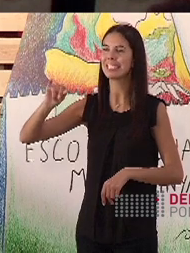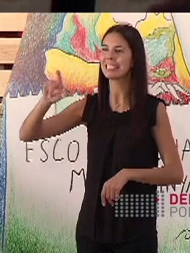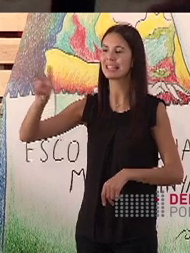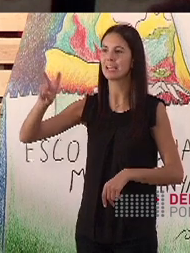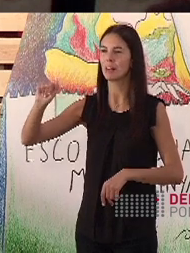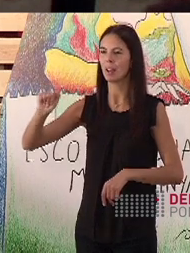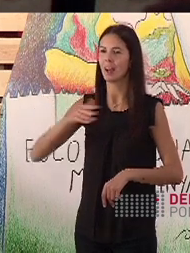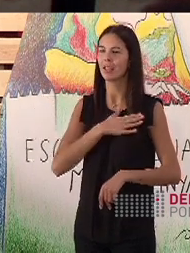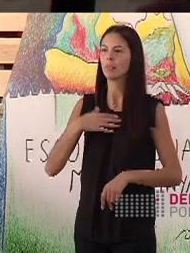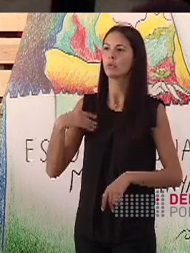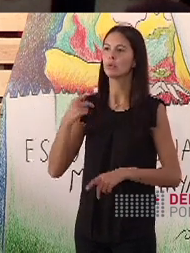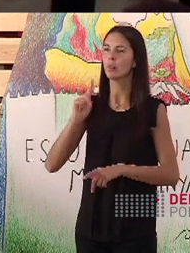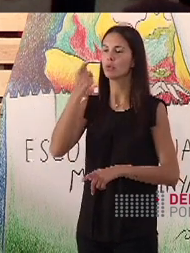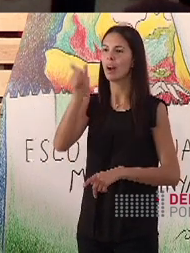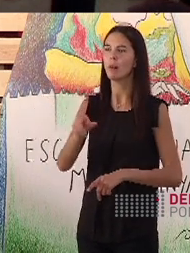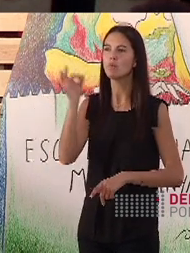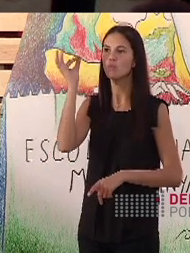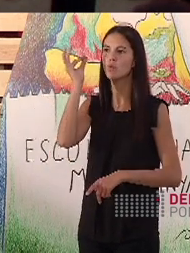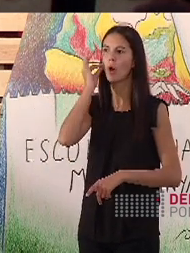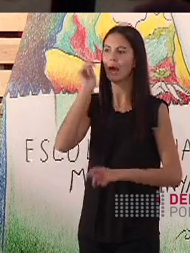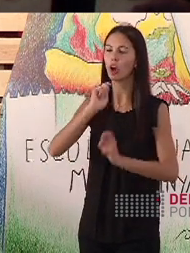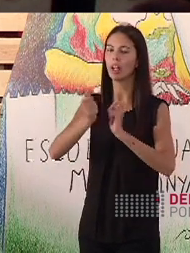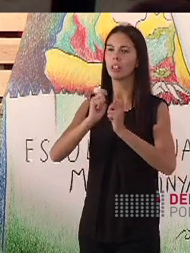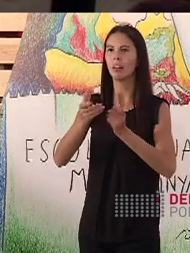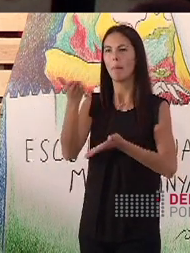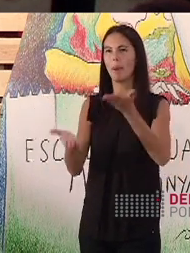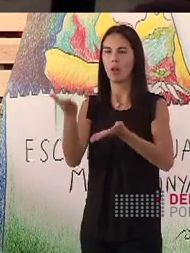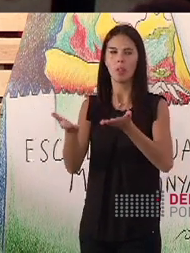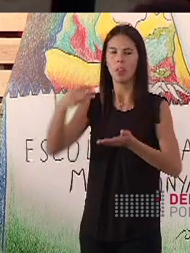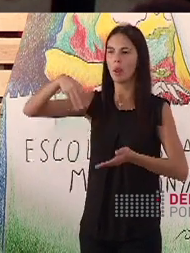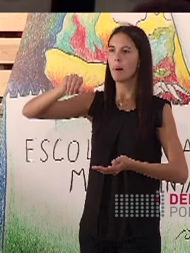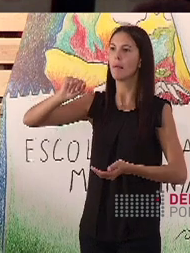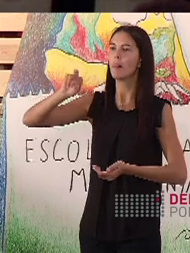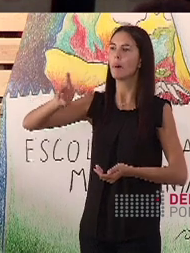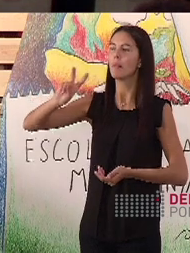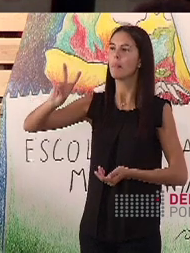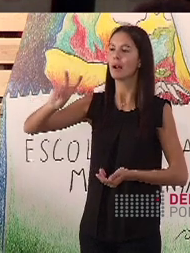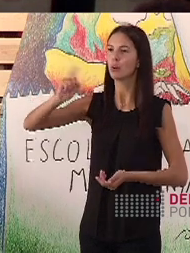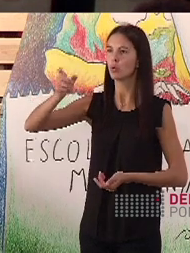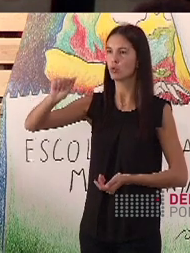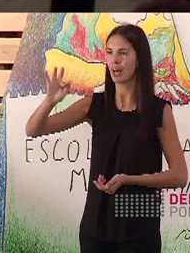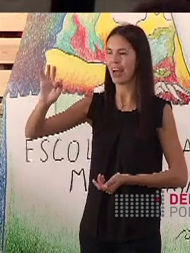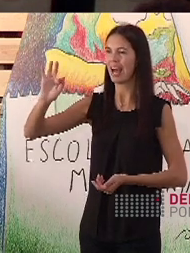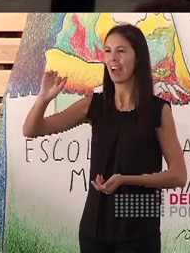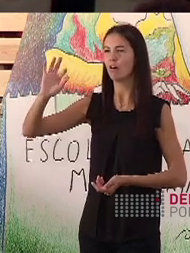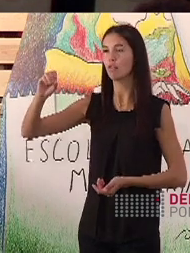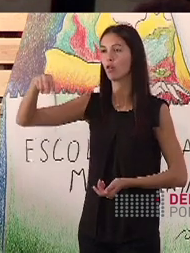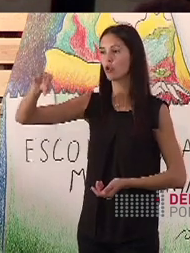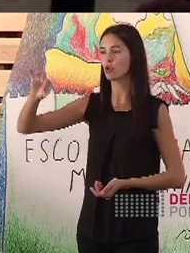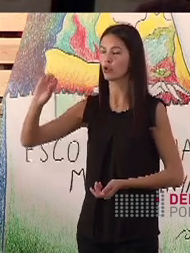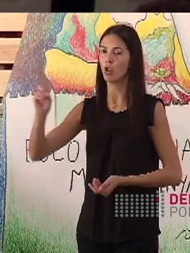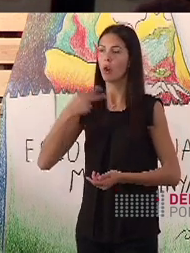unha muller xornalista que nos faga unha valoración. Maruxa Alfonso, redactora de La Voz de Galicia, vai nos contar as